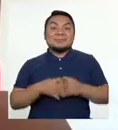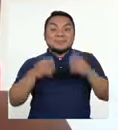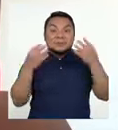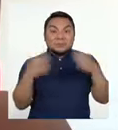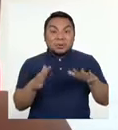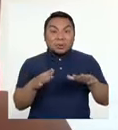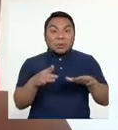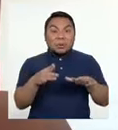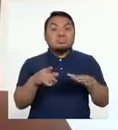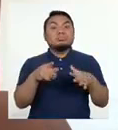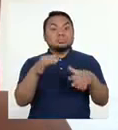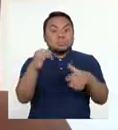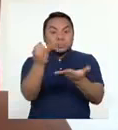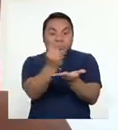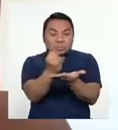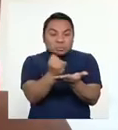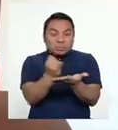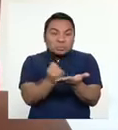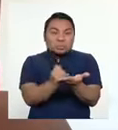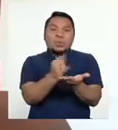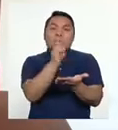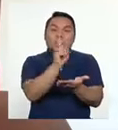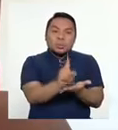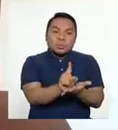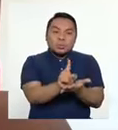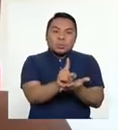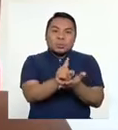las dibuja una por una.